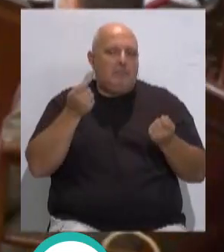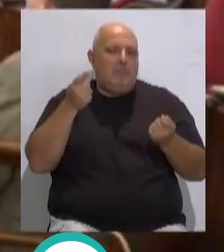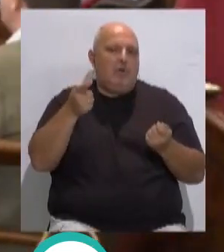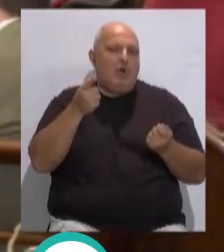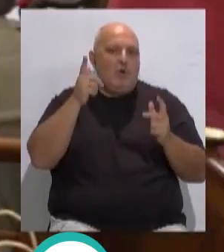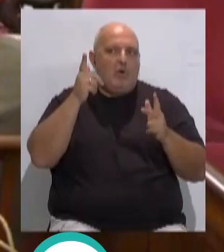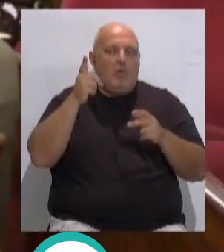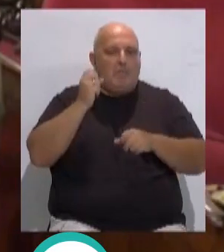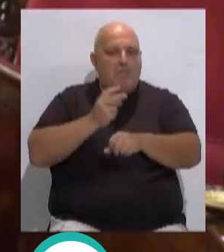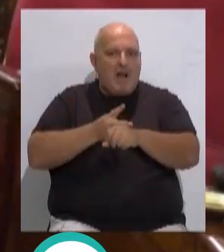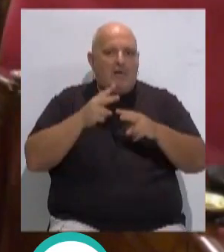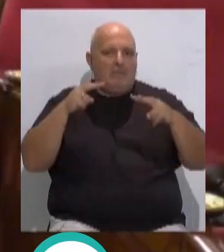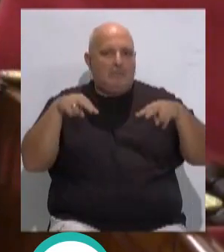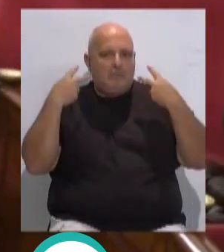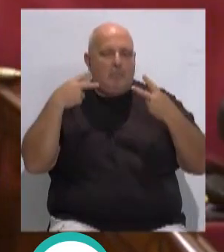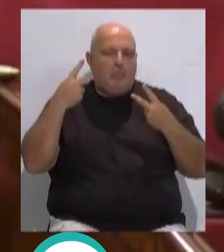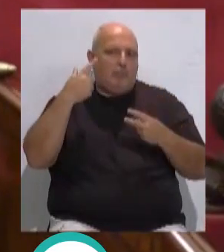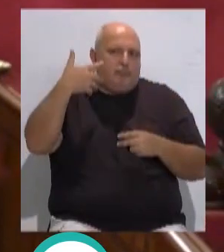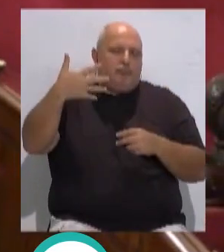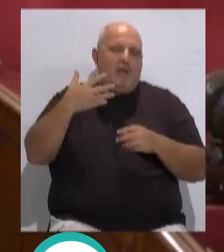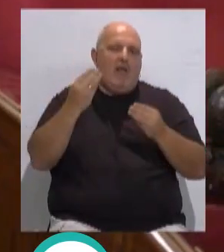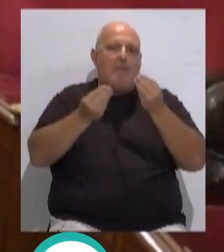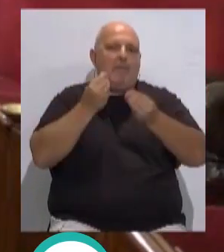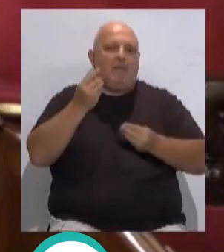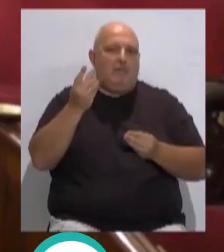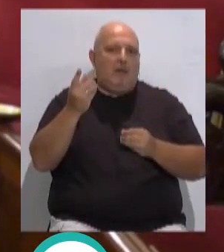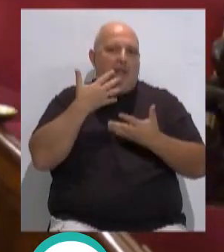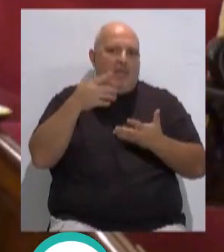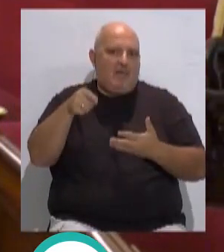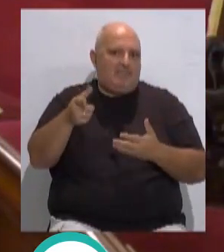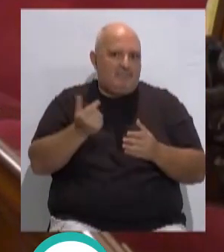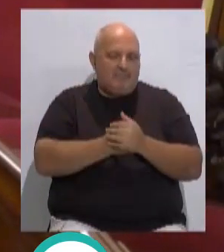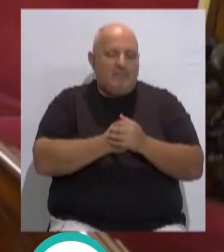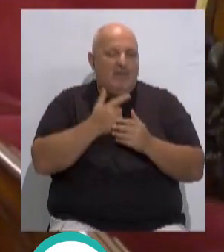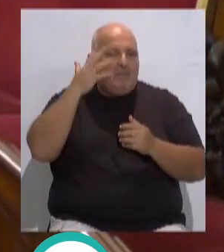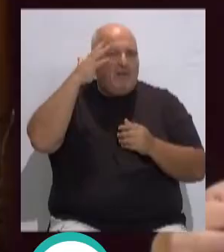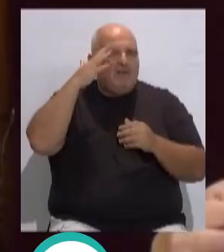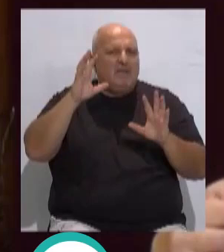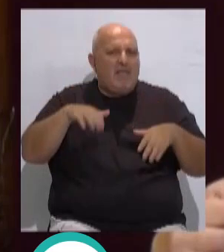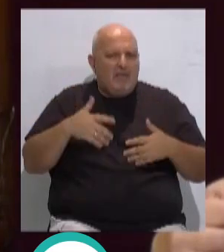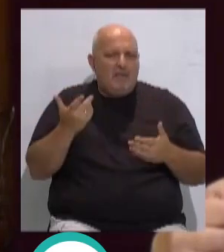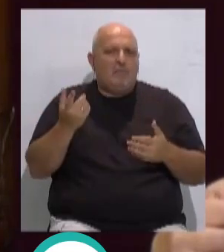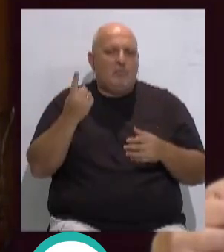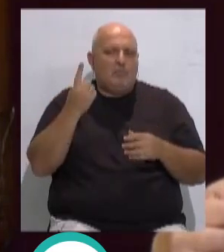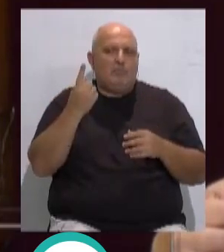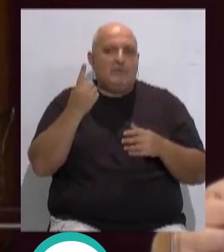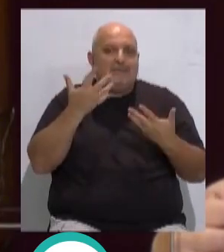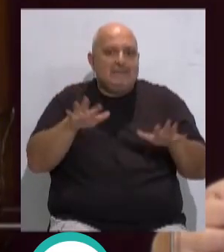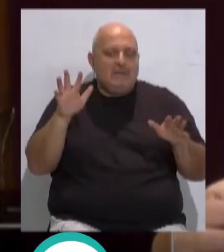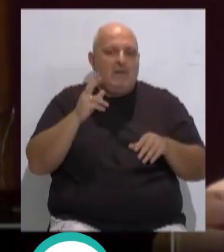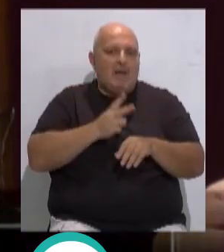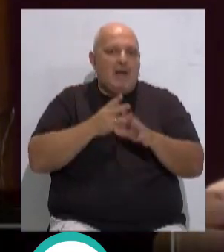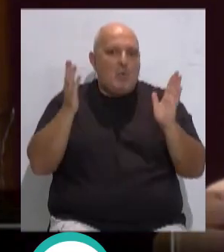de la hostelería, parte esencial de la ciudad y su ambiente. Imaginar lo que sería de Cádiz precisamente eso, sin sus